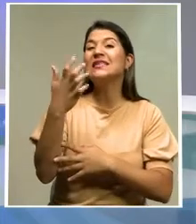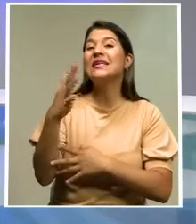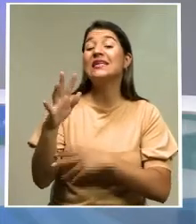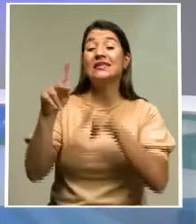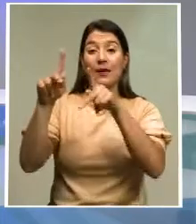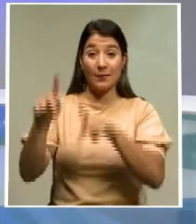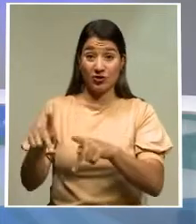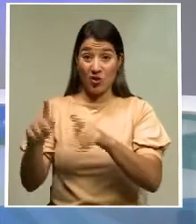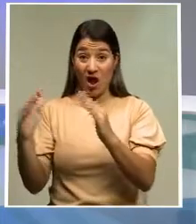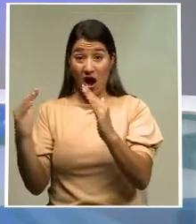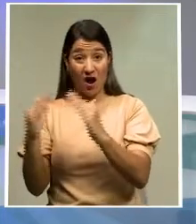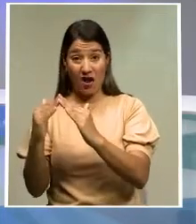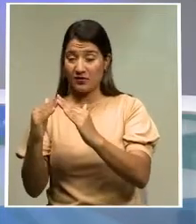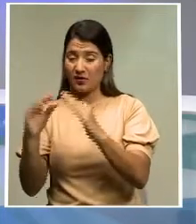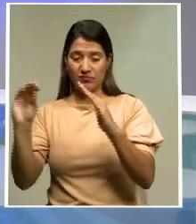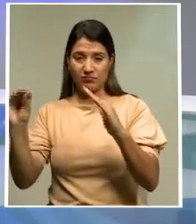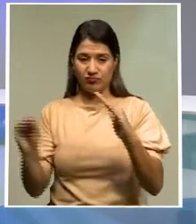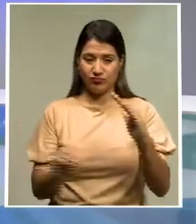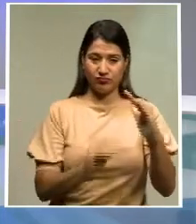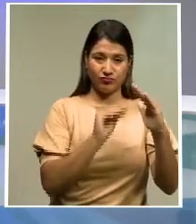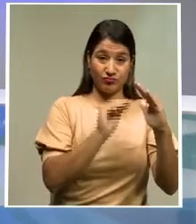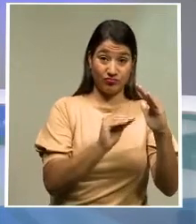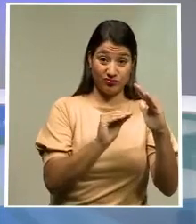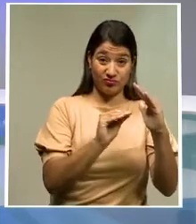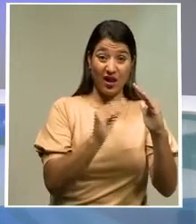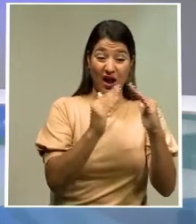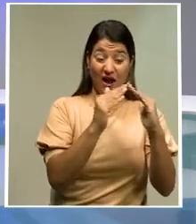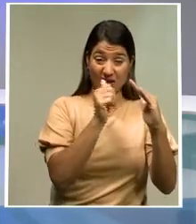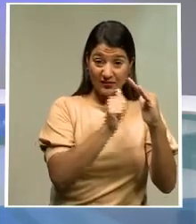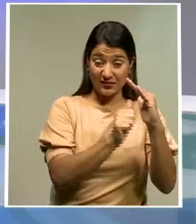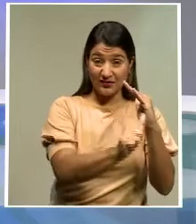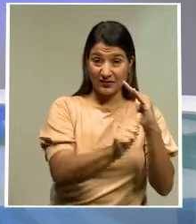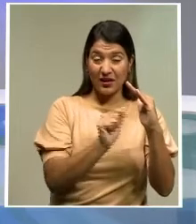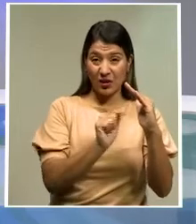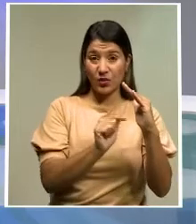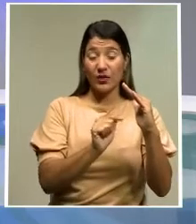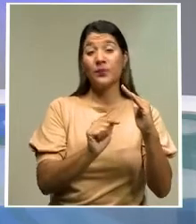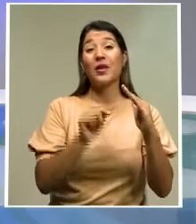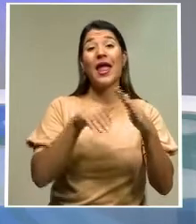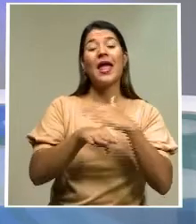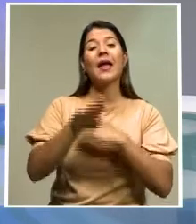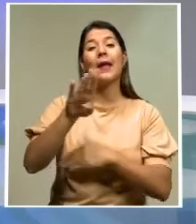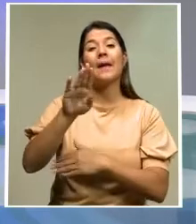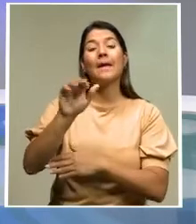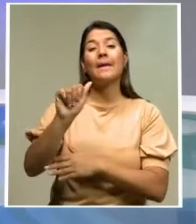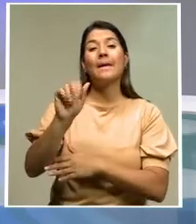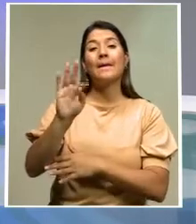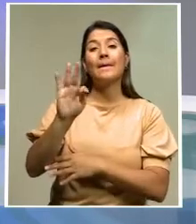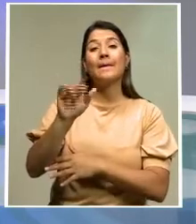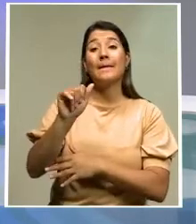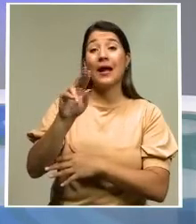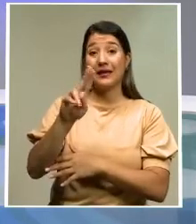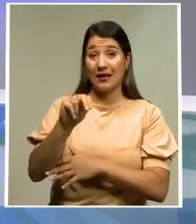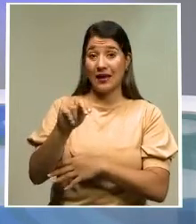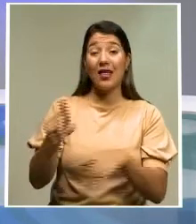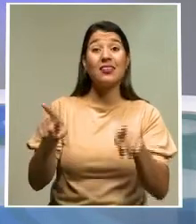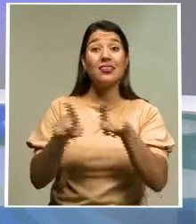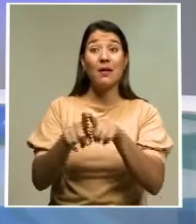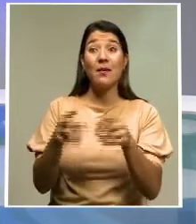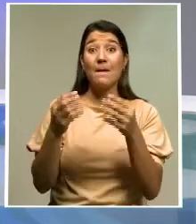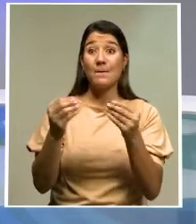Batán y además las inundaciones de comunidades que quedaron aisladas, diques